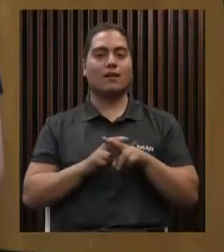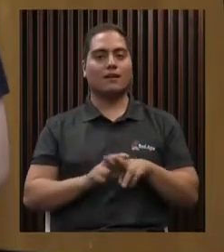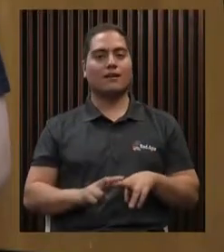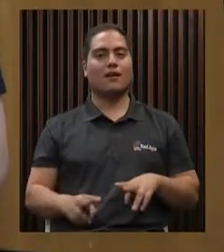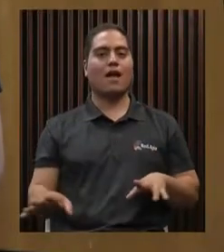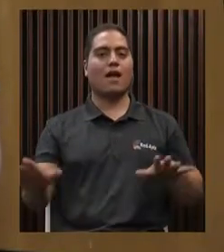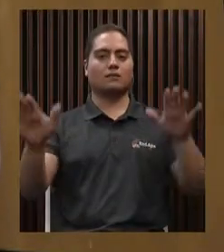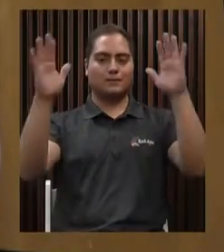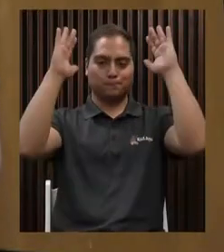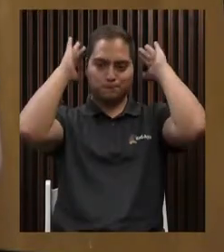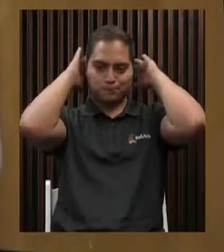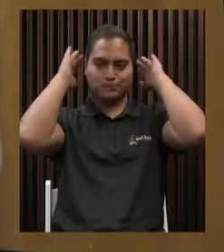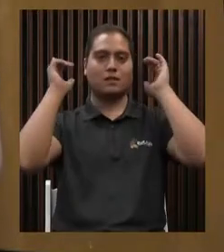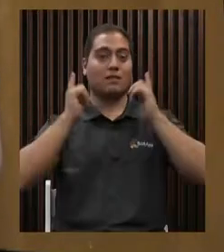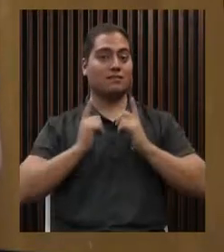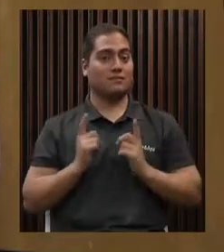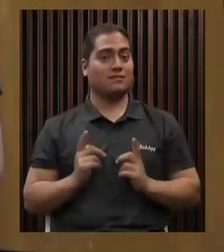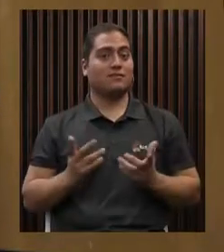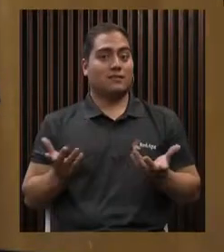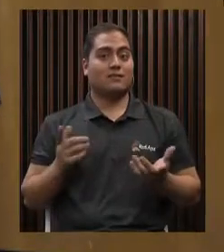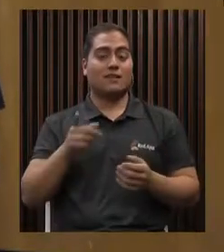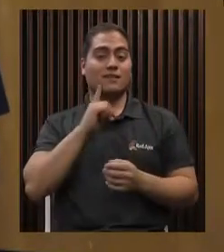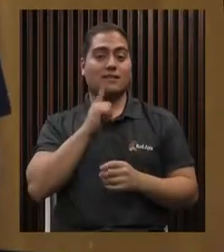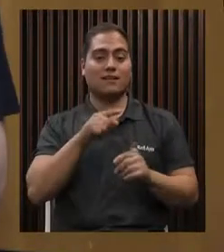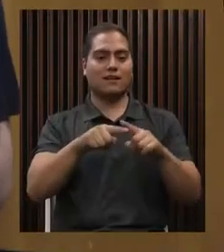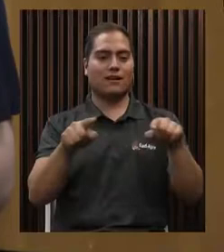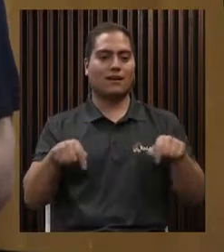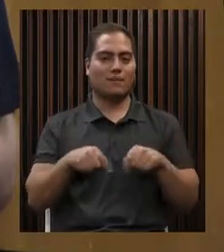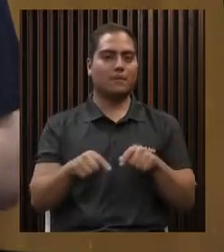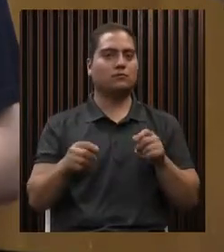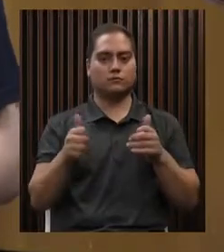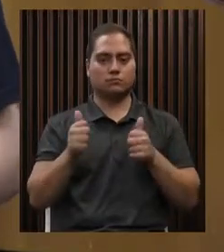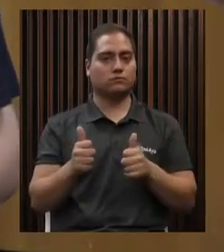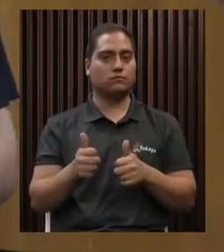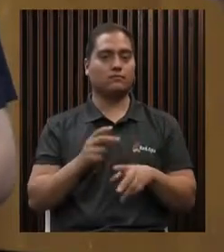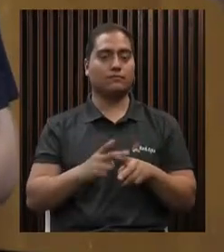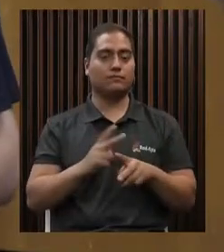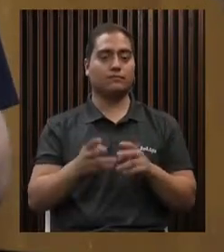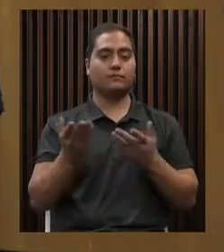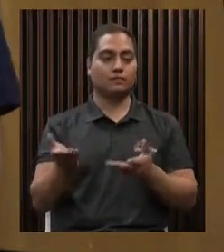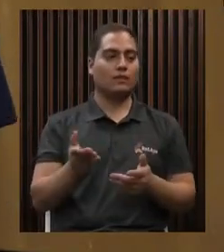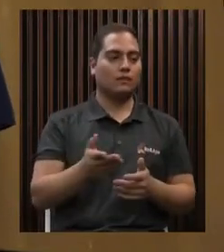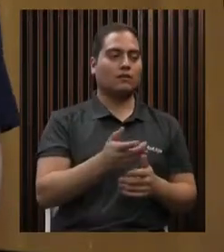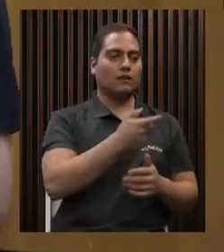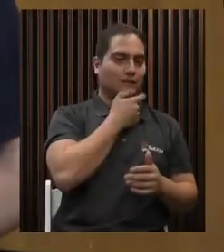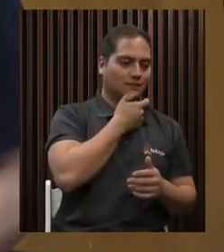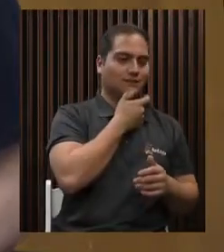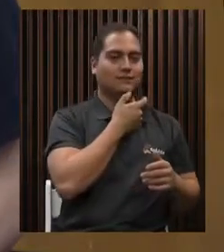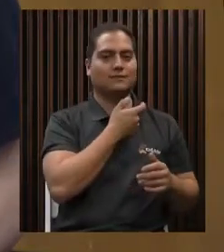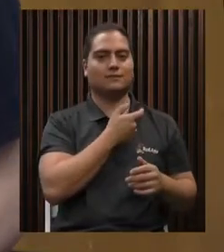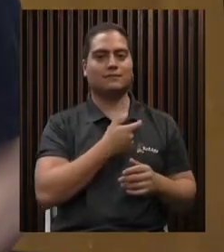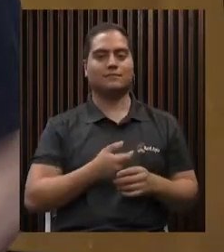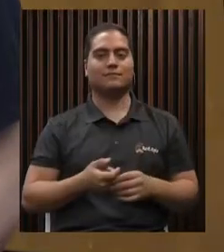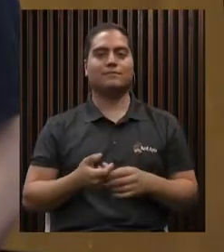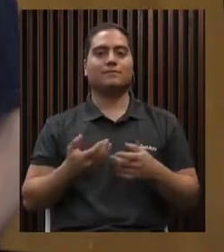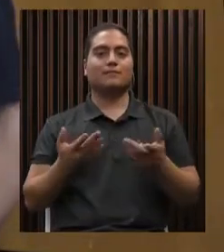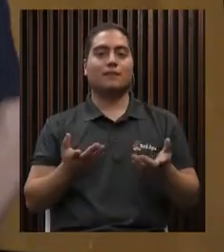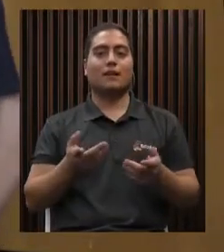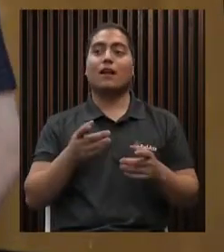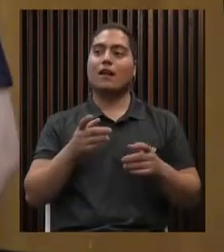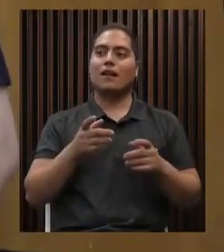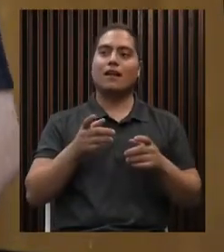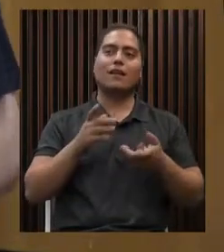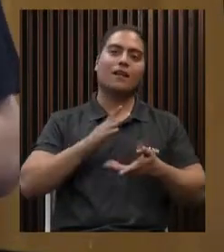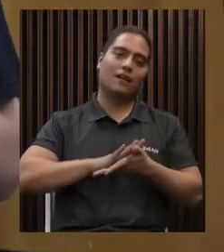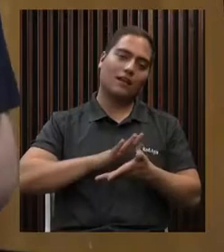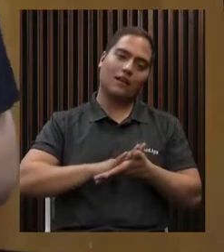estirarse, descansar. Hay que tener espacios apropiados para aquello. Biscuit, galleta. O los eventos que en este